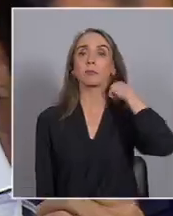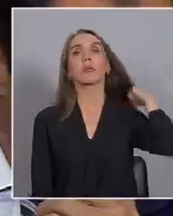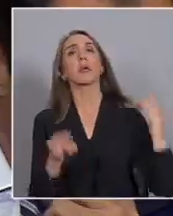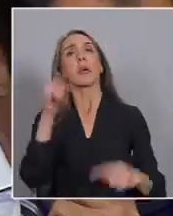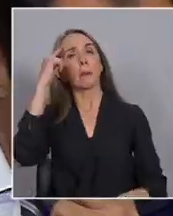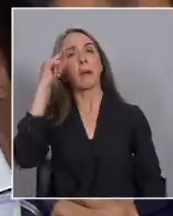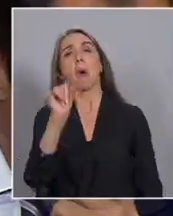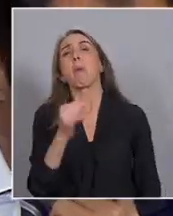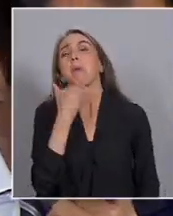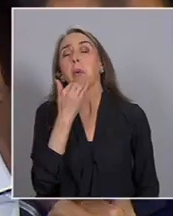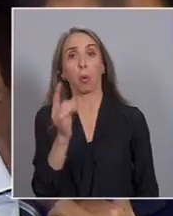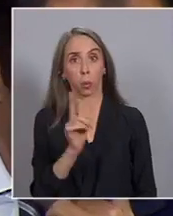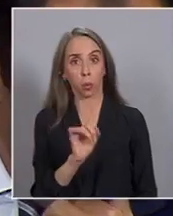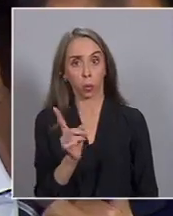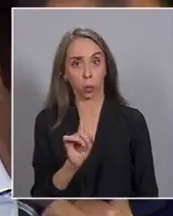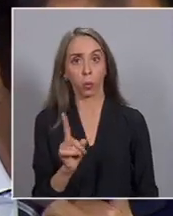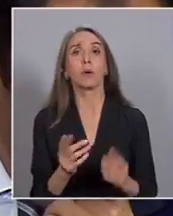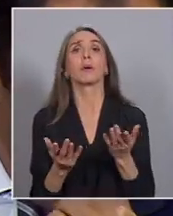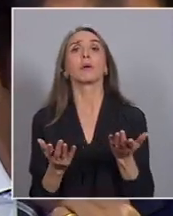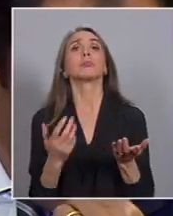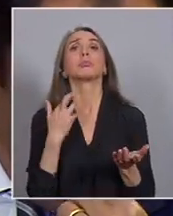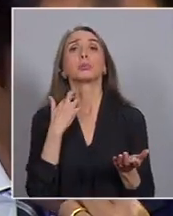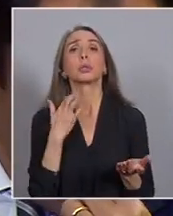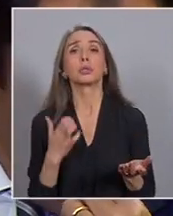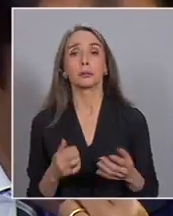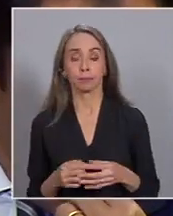Esto no es algo baladí porque